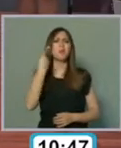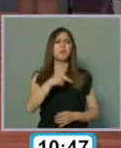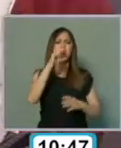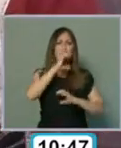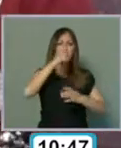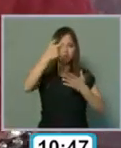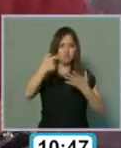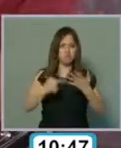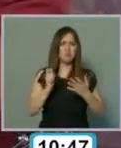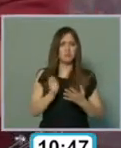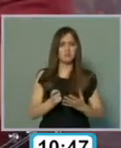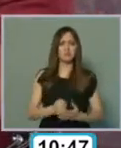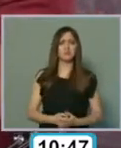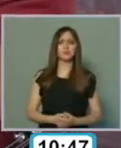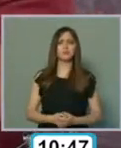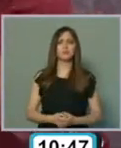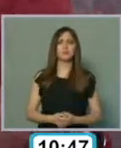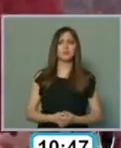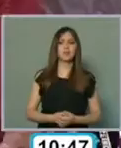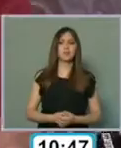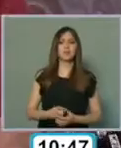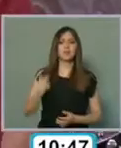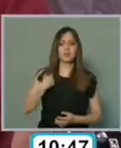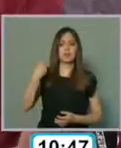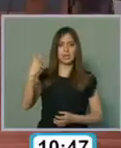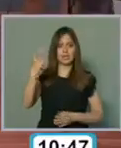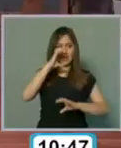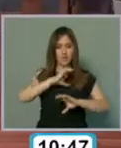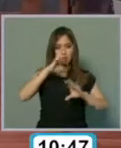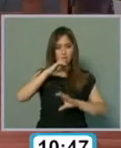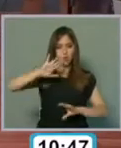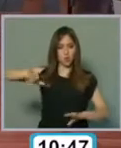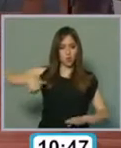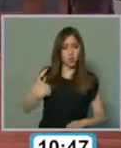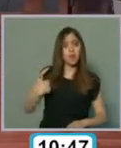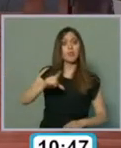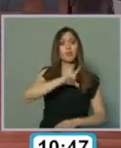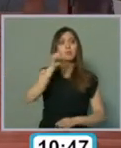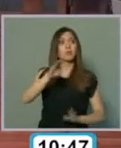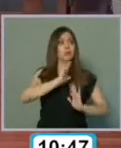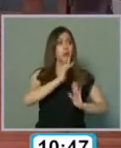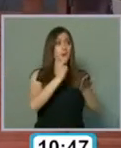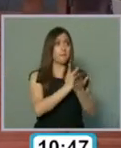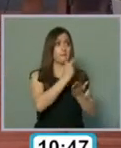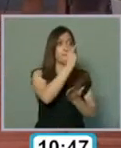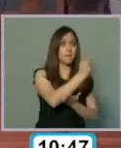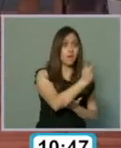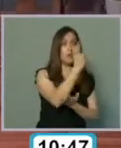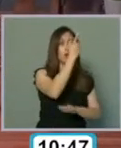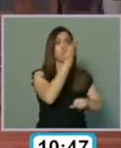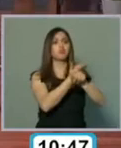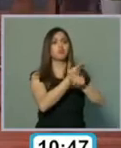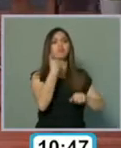estos sencillos son parte de una producción que teníamos guardada y luego que nos ganamos el premio en Estados Unidos decidimos hacer este EP. Ajá. Y